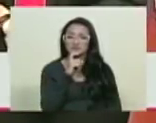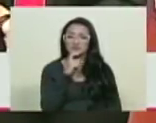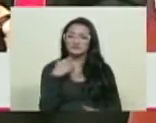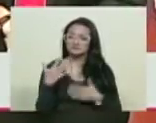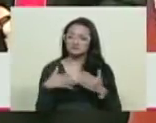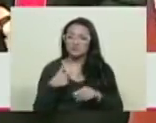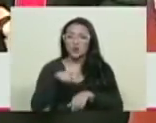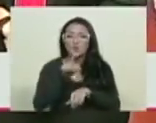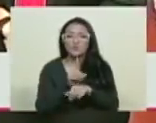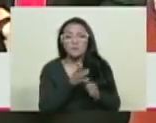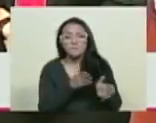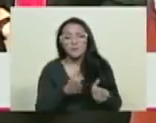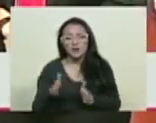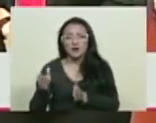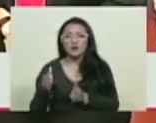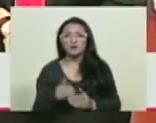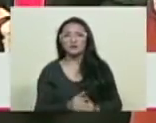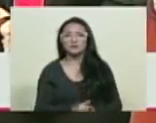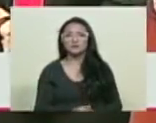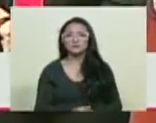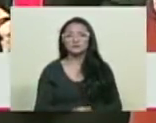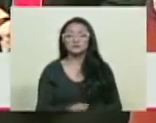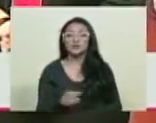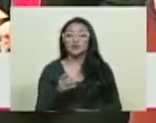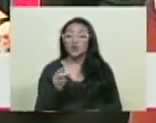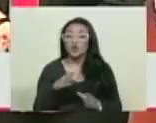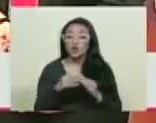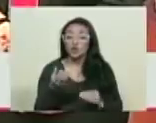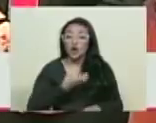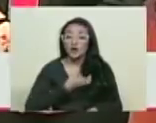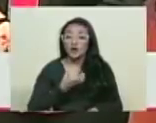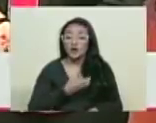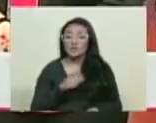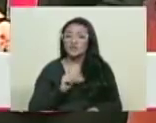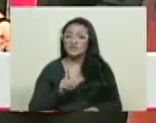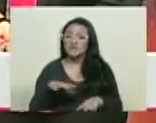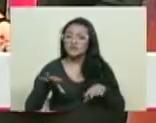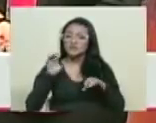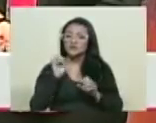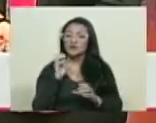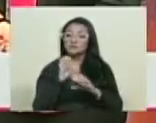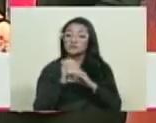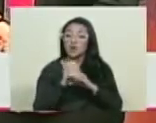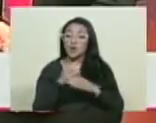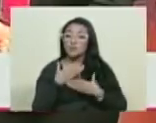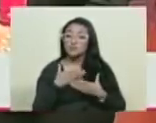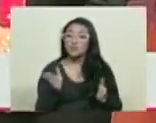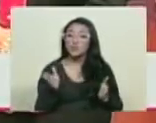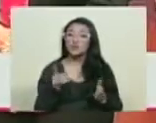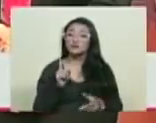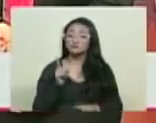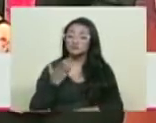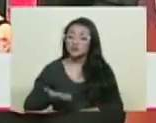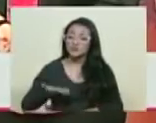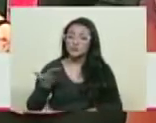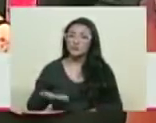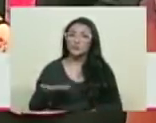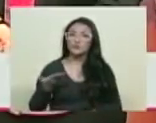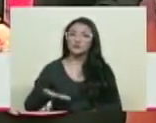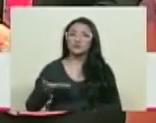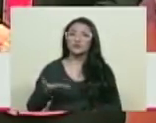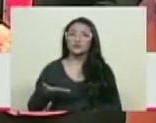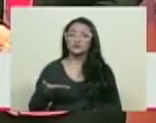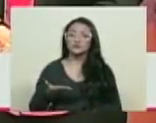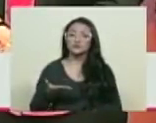hagamos un solo plan porque los alcaldes alcaldesas que tienen que entender bueno el transporte público un elemento clave en